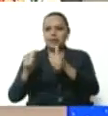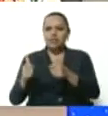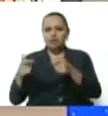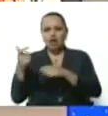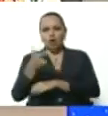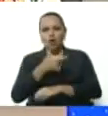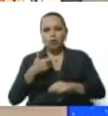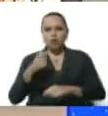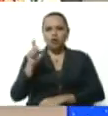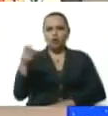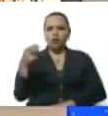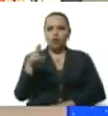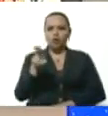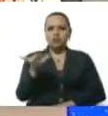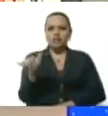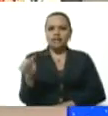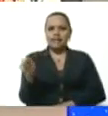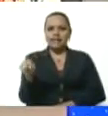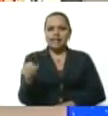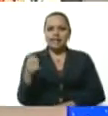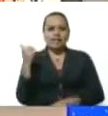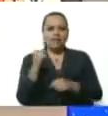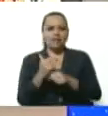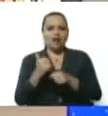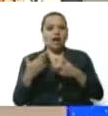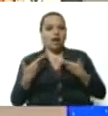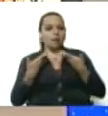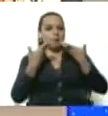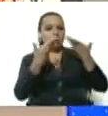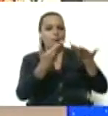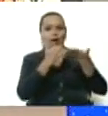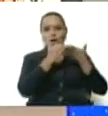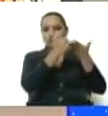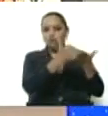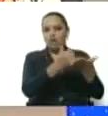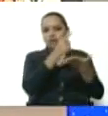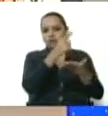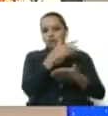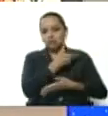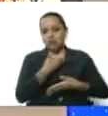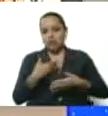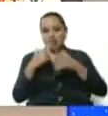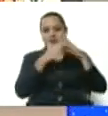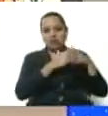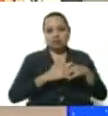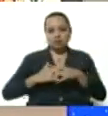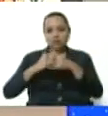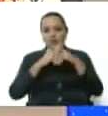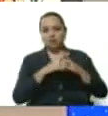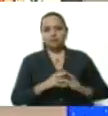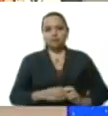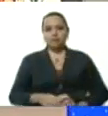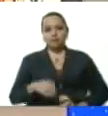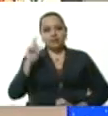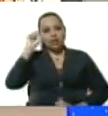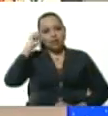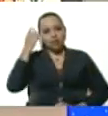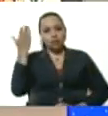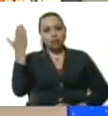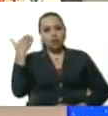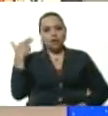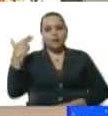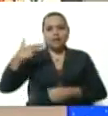de Guyana a trabajar al servicio de esos intereses. Recordemos que para la época también